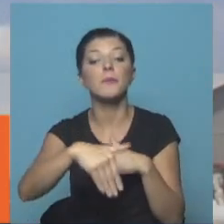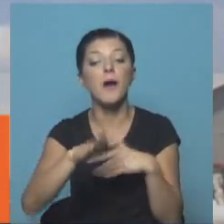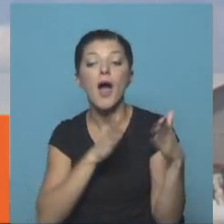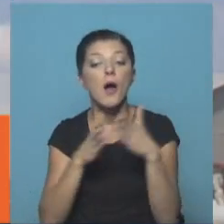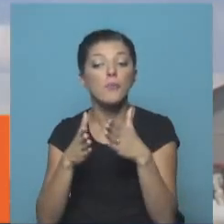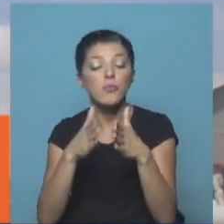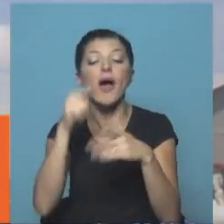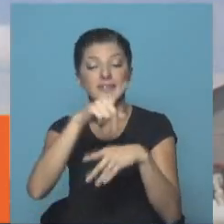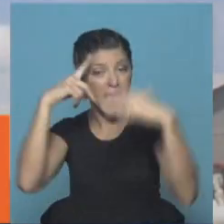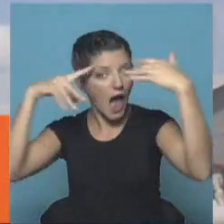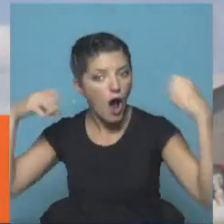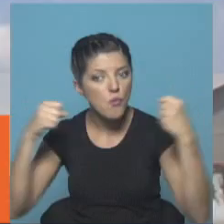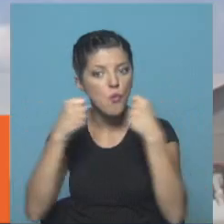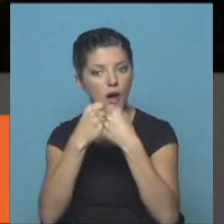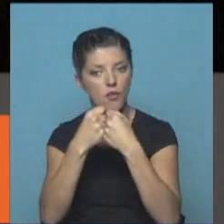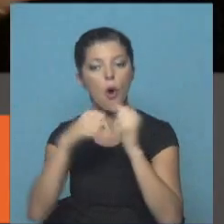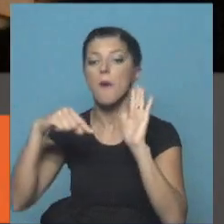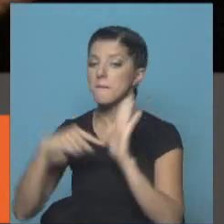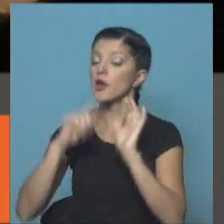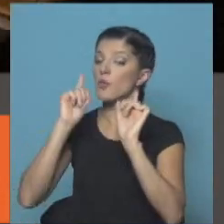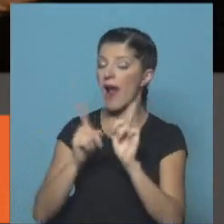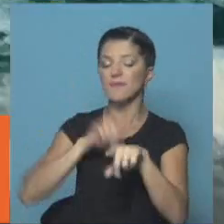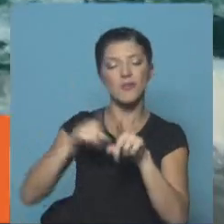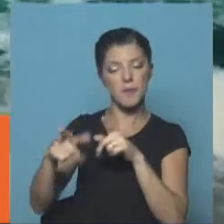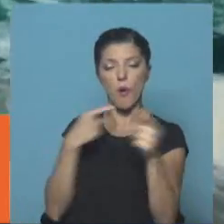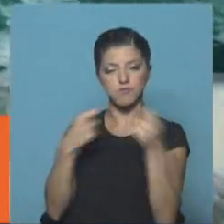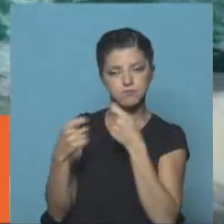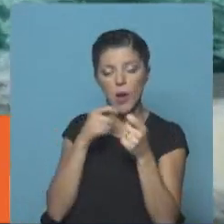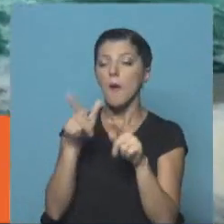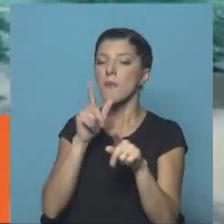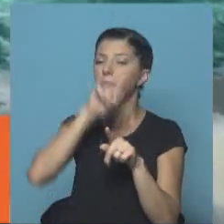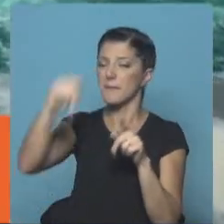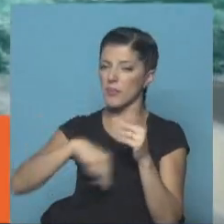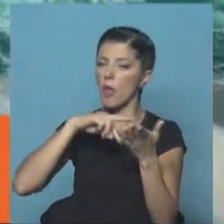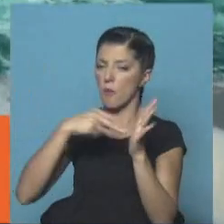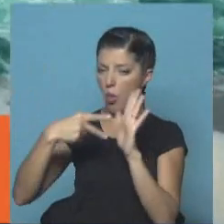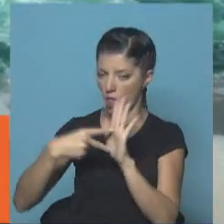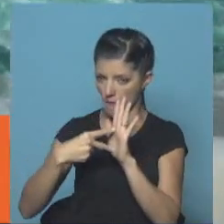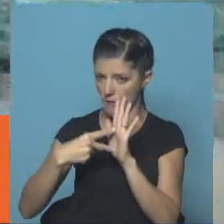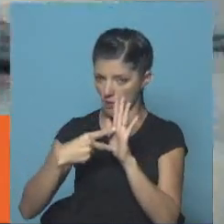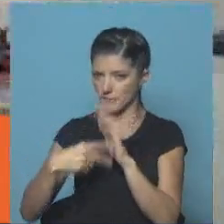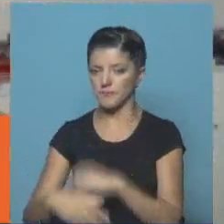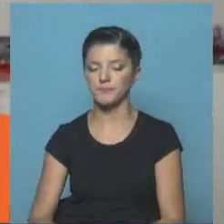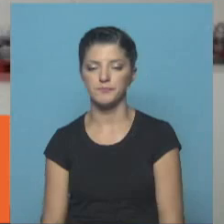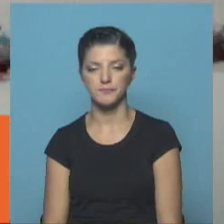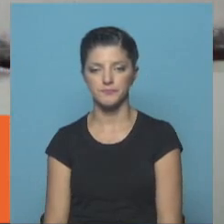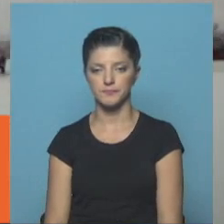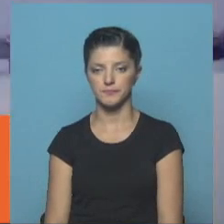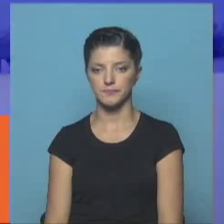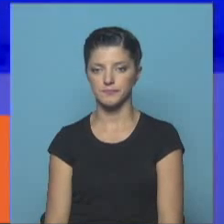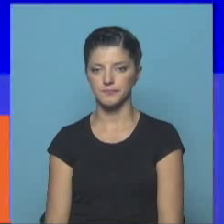hacia un acuerdo, aunque a la hora de negociar, el oleaje puede complicar una vez más el rumbo.